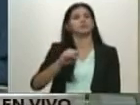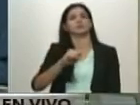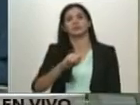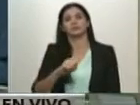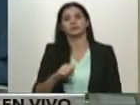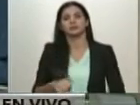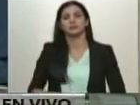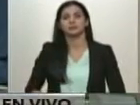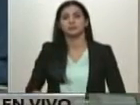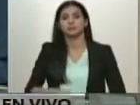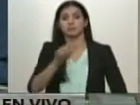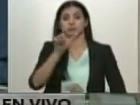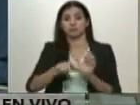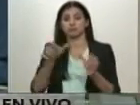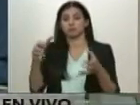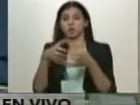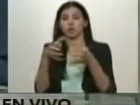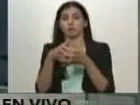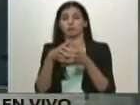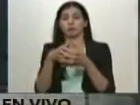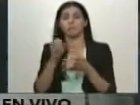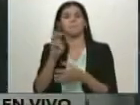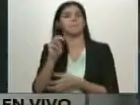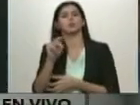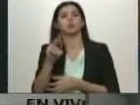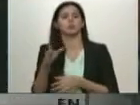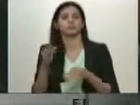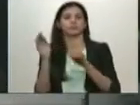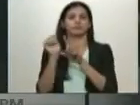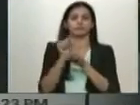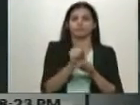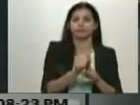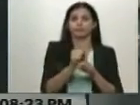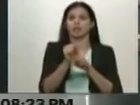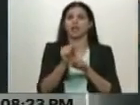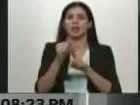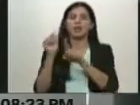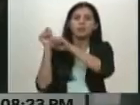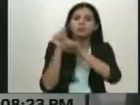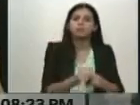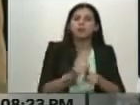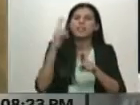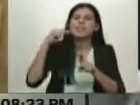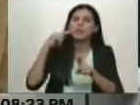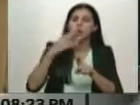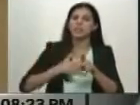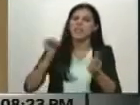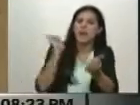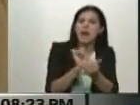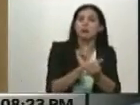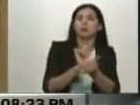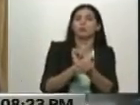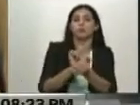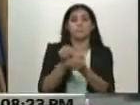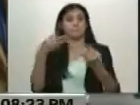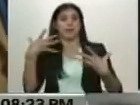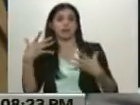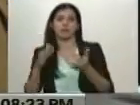Mantuana, y que los discriminaba y los quería mantener esclavos. Por primera vez surgió el pueblo